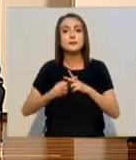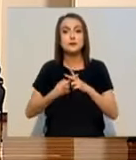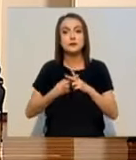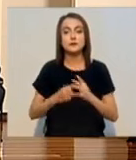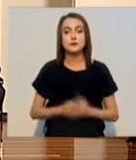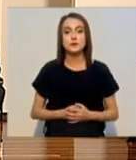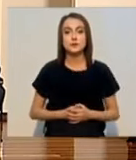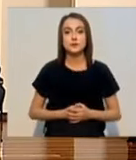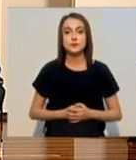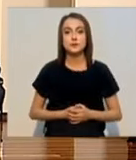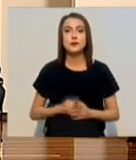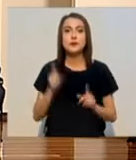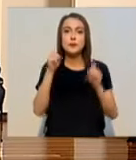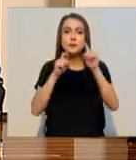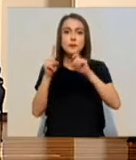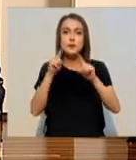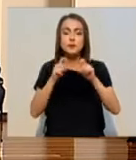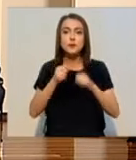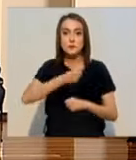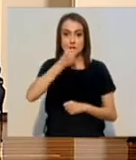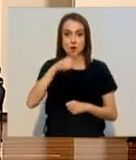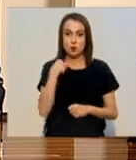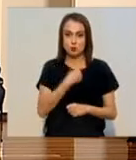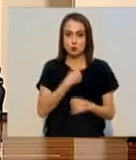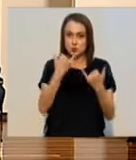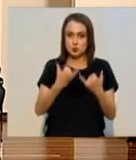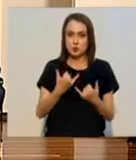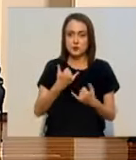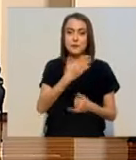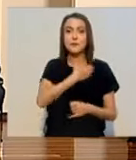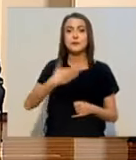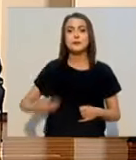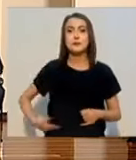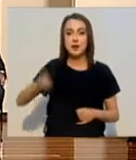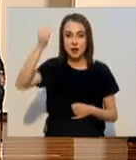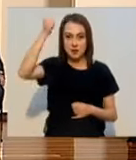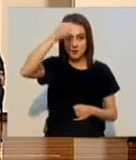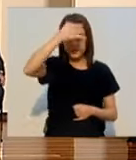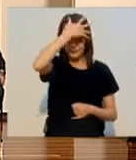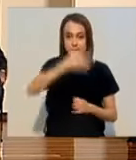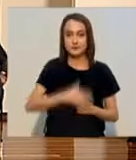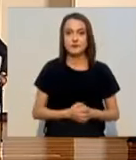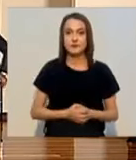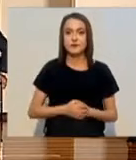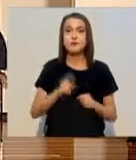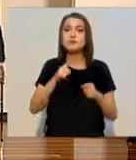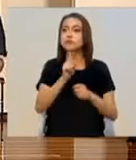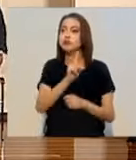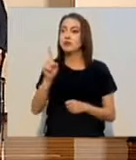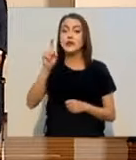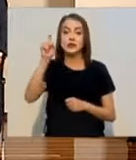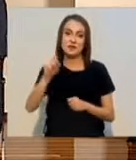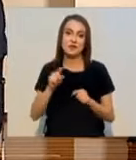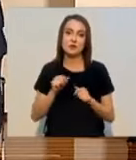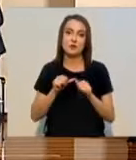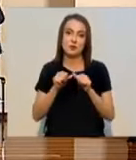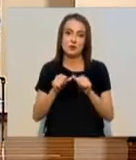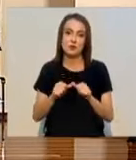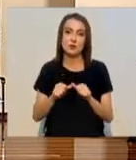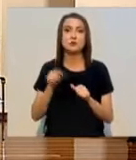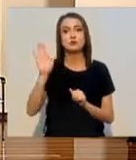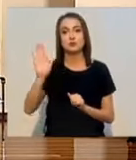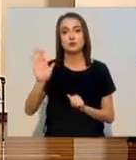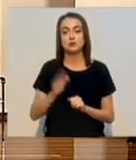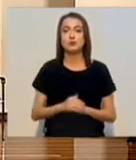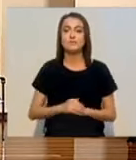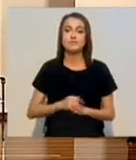las consultas de la prensa, vamos a permitir que el señor presidente, don Carlos Alvarado, se retire, quien debe continuar con